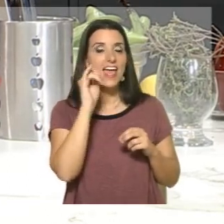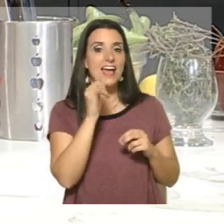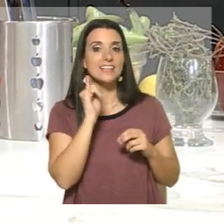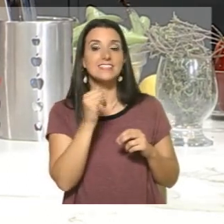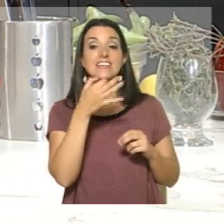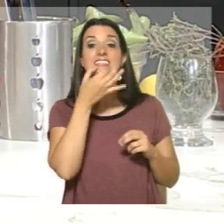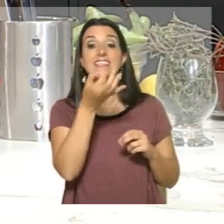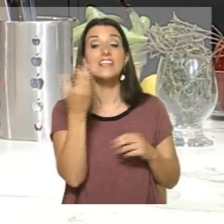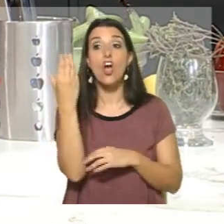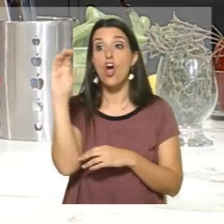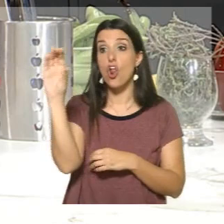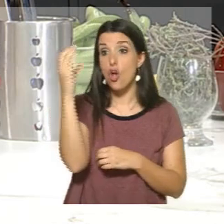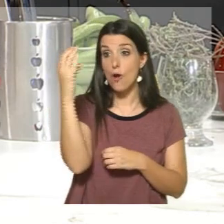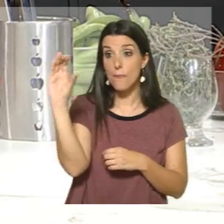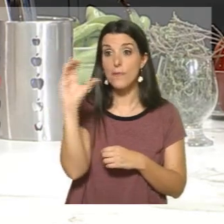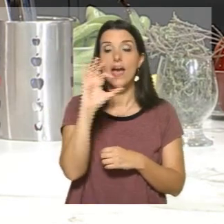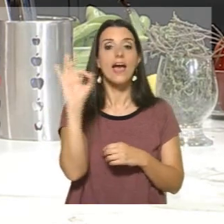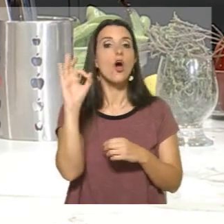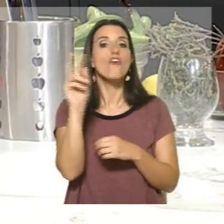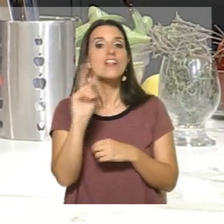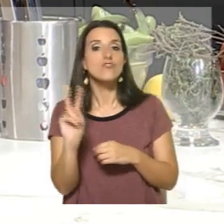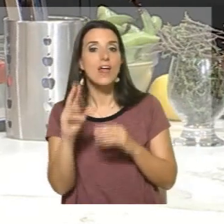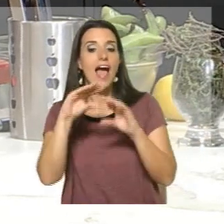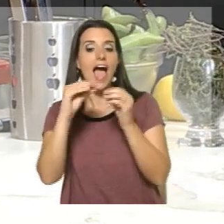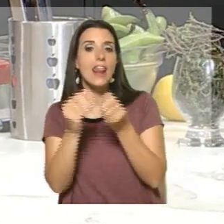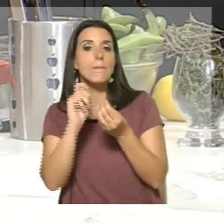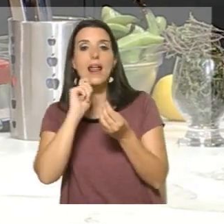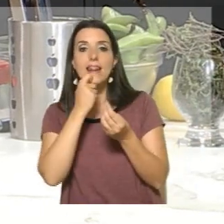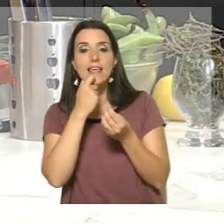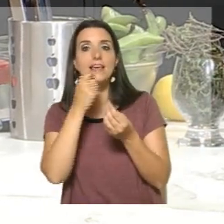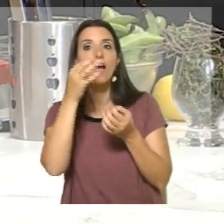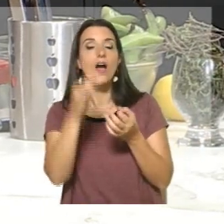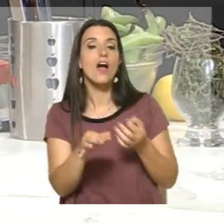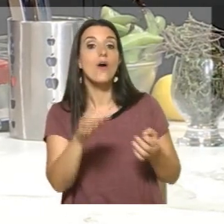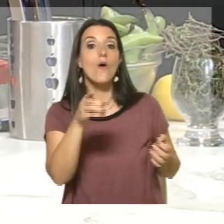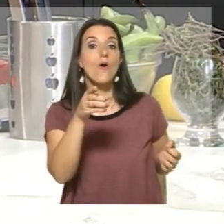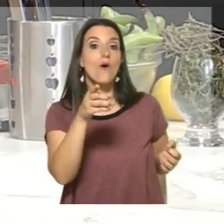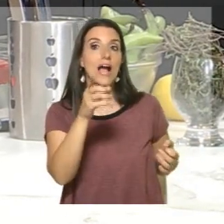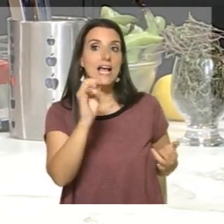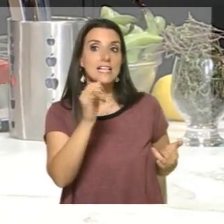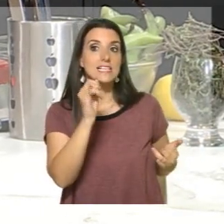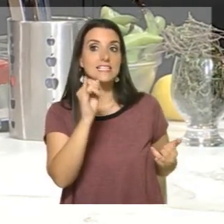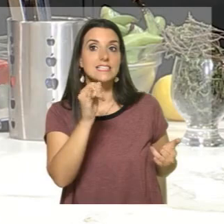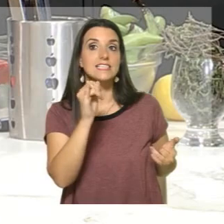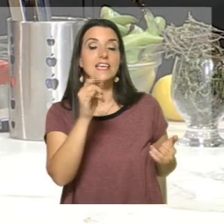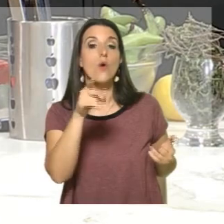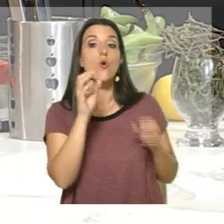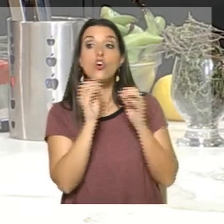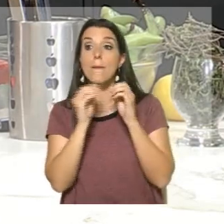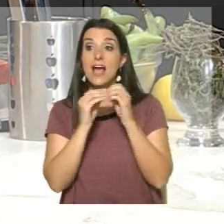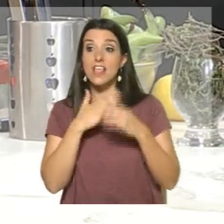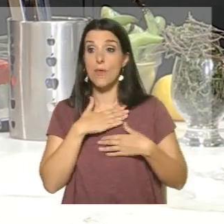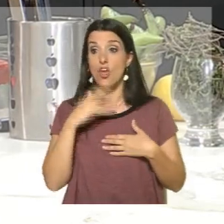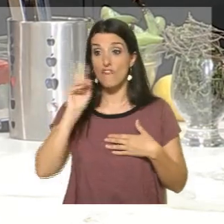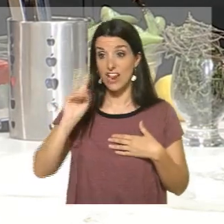Dice que las colombianas, venezolanas, las arepas son riquísimas. Nos empiezan a llegar mensajes. Un lío. Ay, bueno,